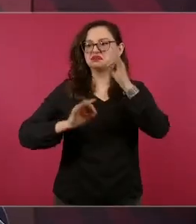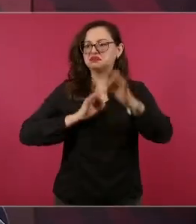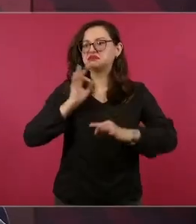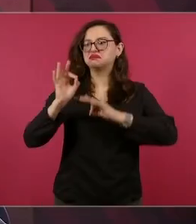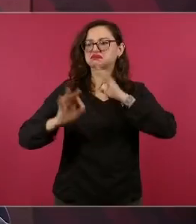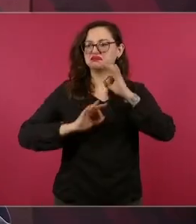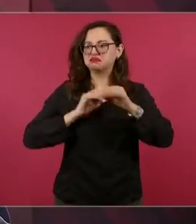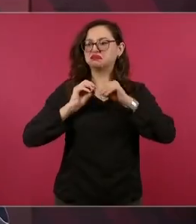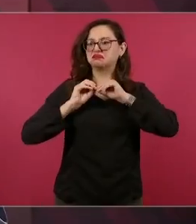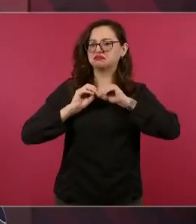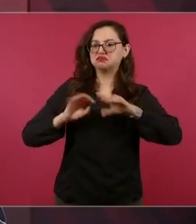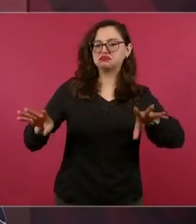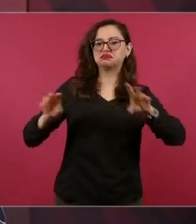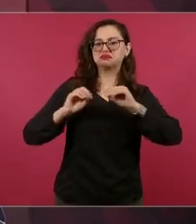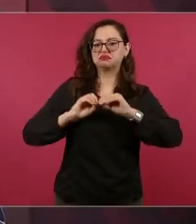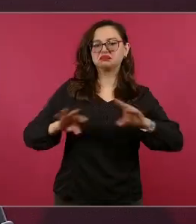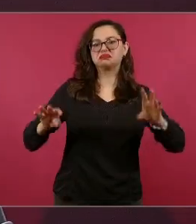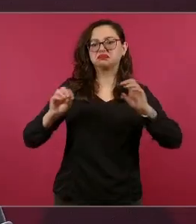destrucción del país.